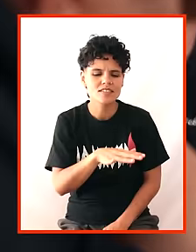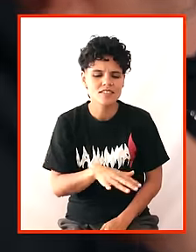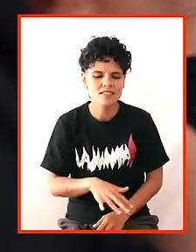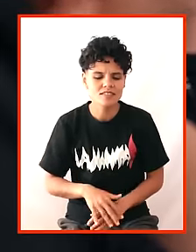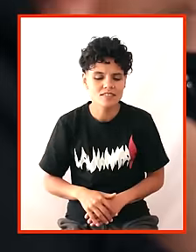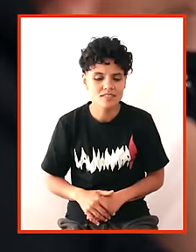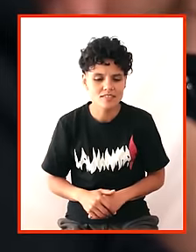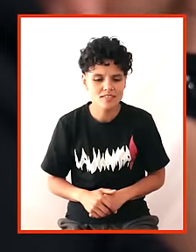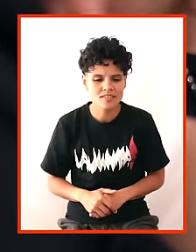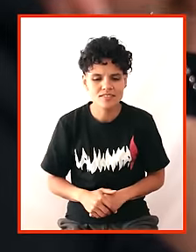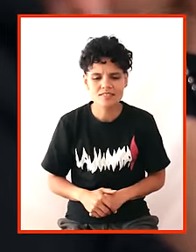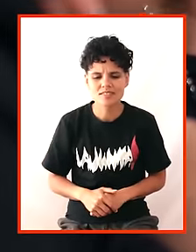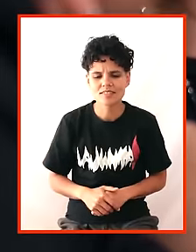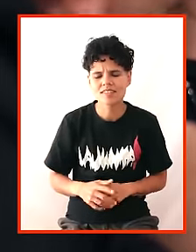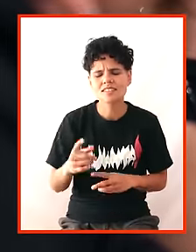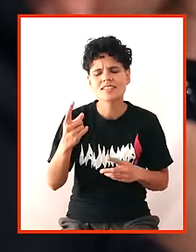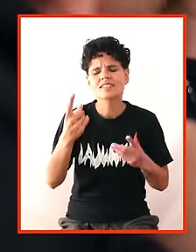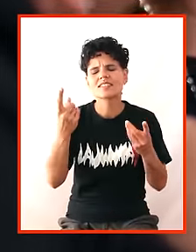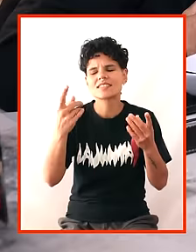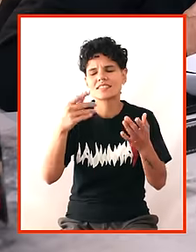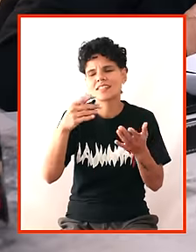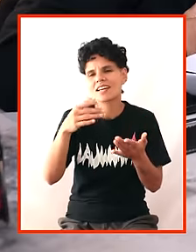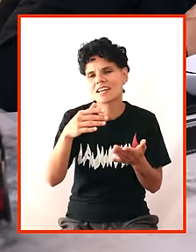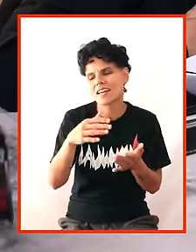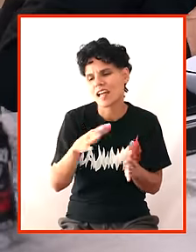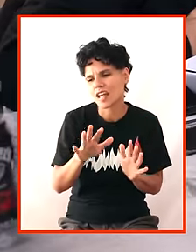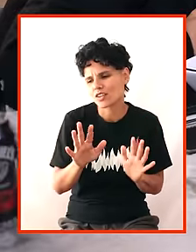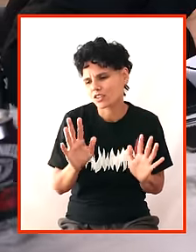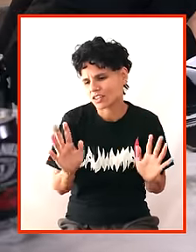es la razón del equilibrio.